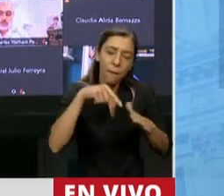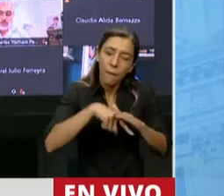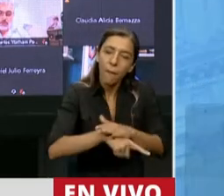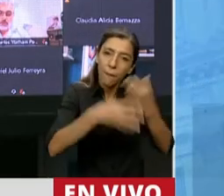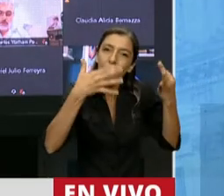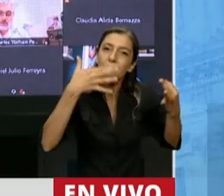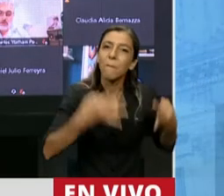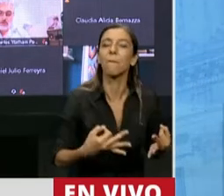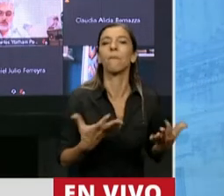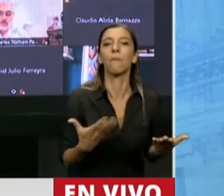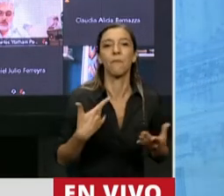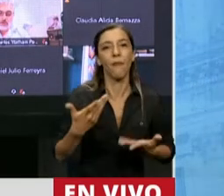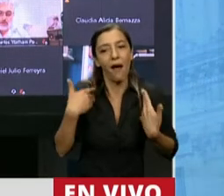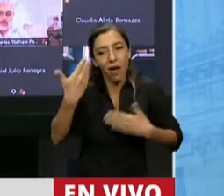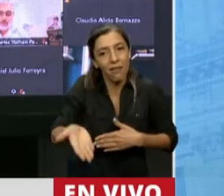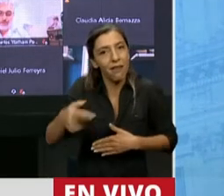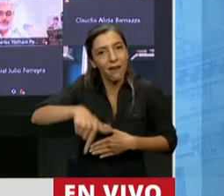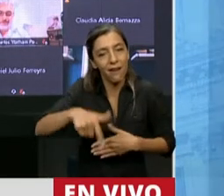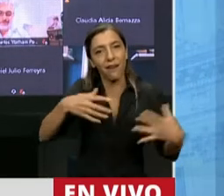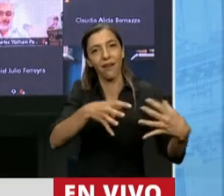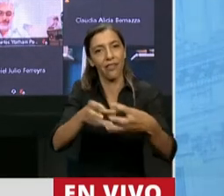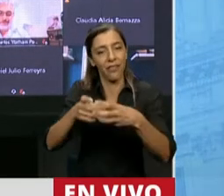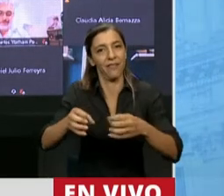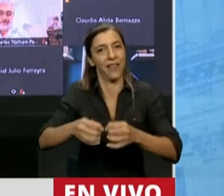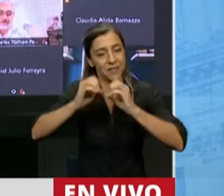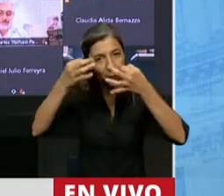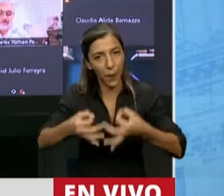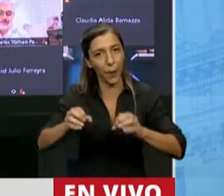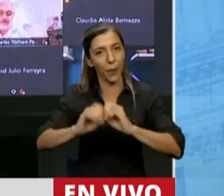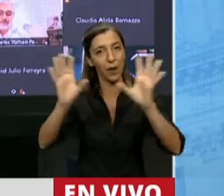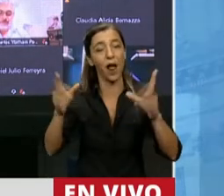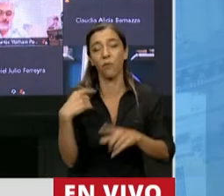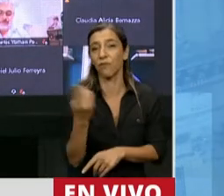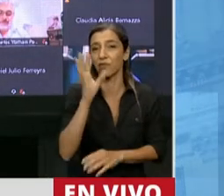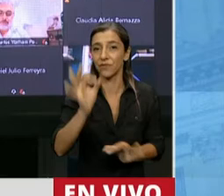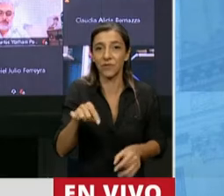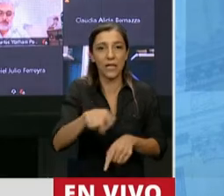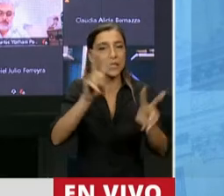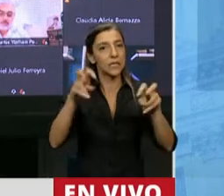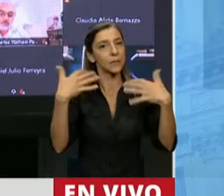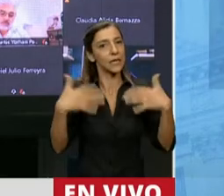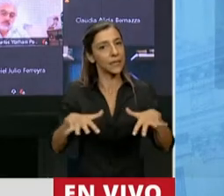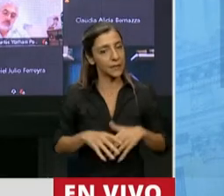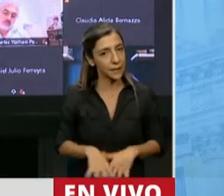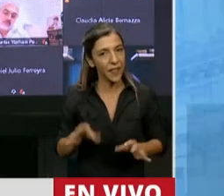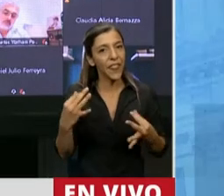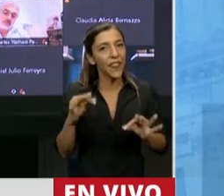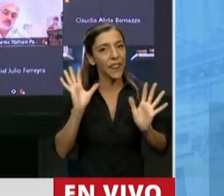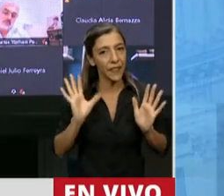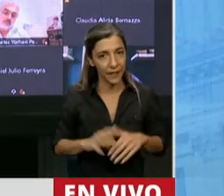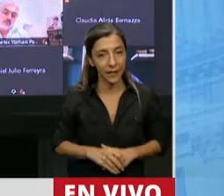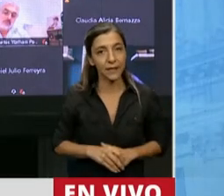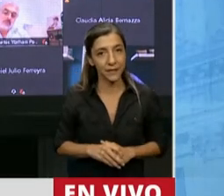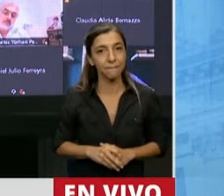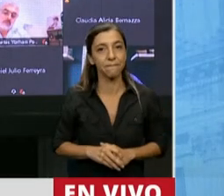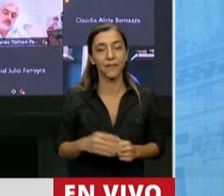de estas características, ¿no? Que es extremadamente sensible para nuestro federalismo y que está claramente